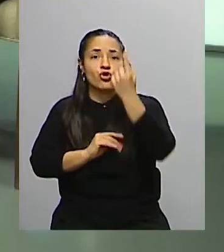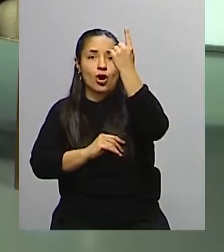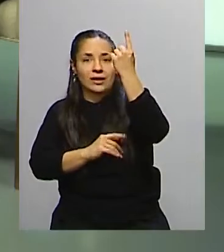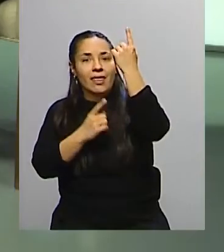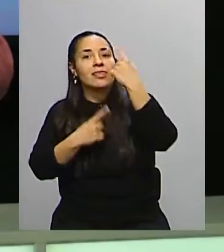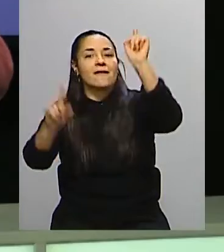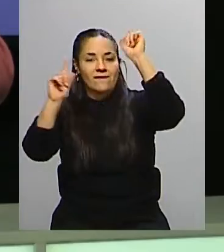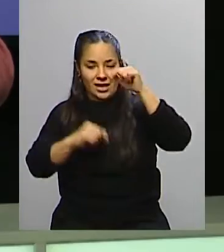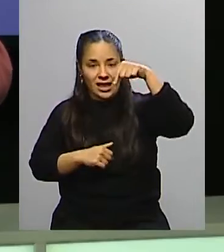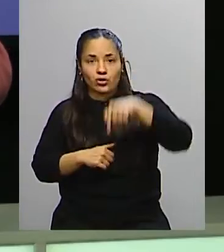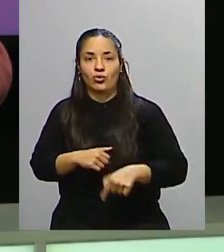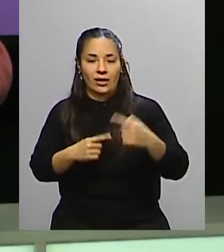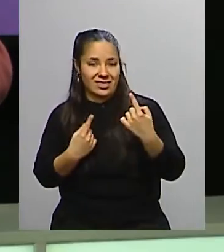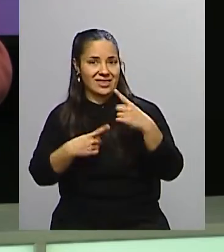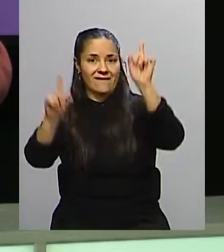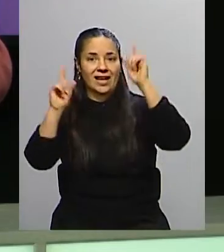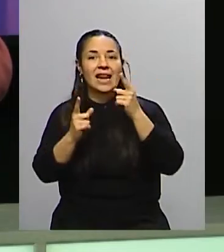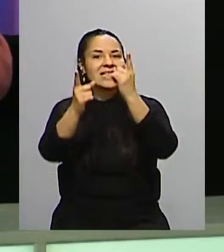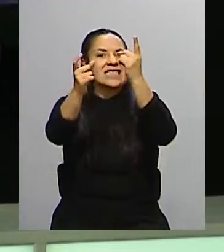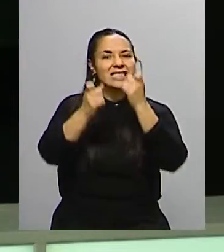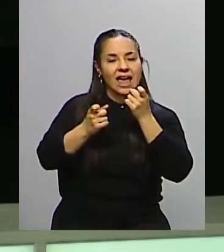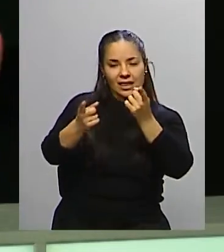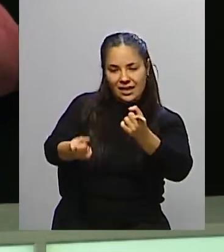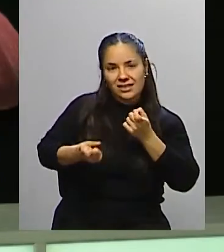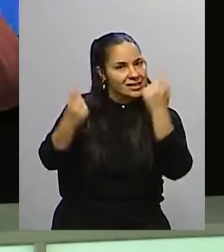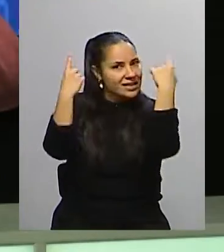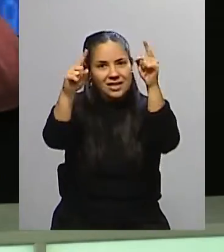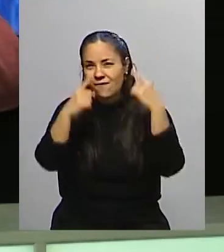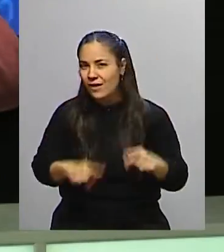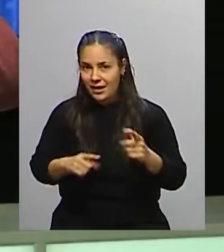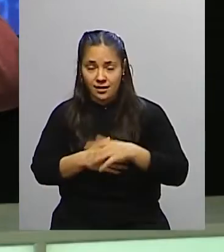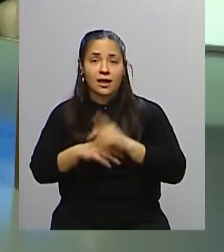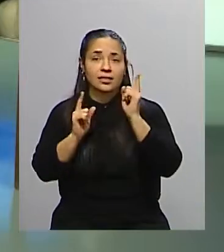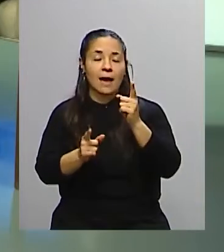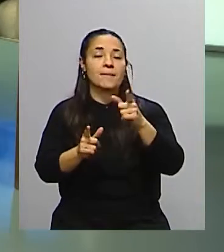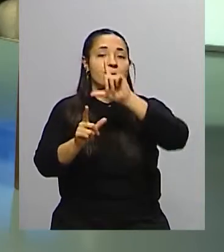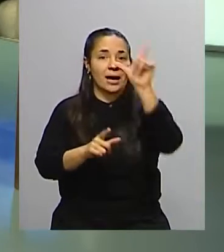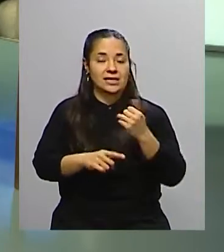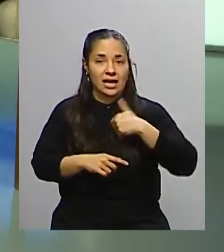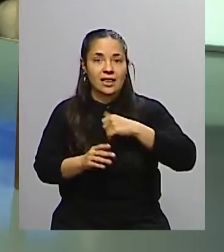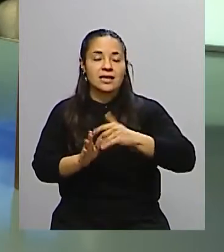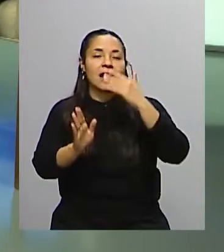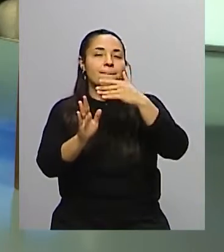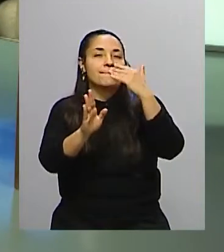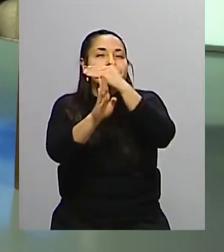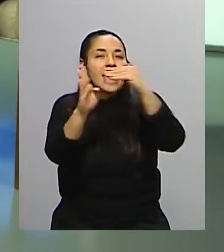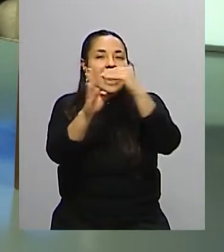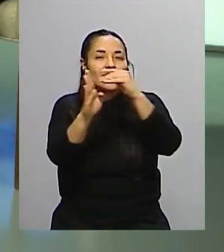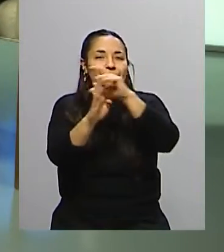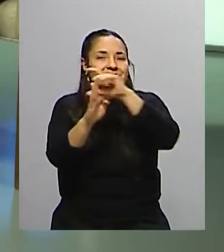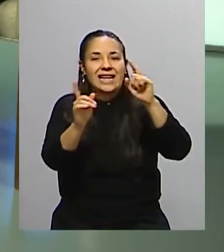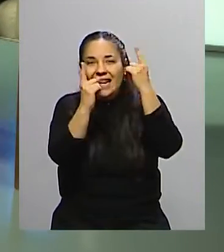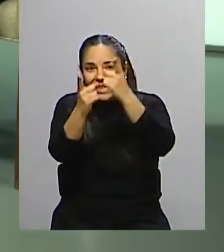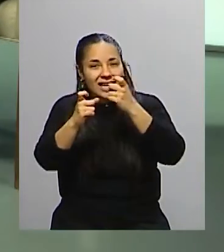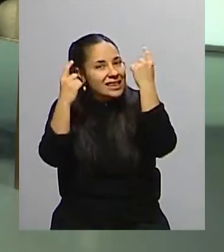Las necesidades de salud en el norte no es igual a las necesidades en el sur. Y en el centro de la franja de la Argentina es otra necesidad, porque está también asociado a